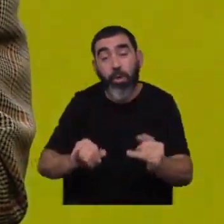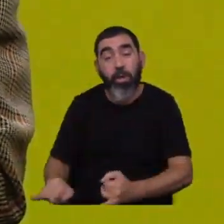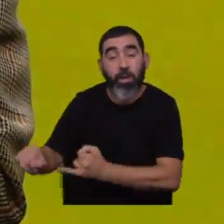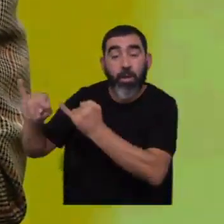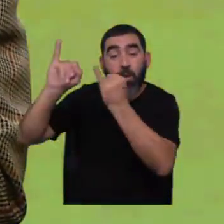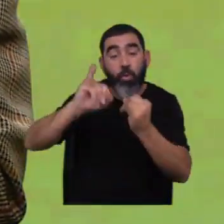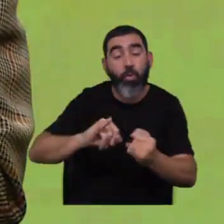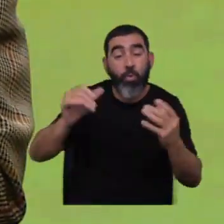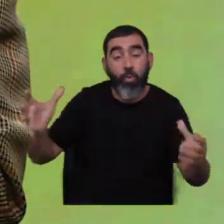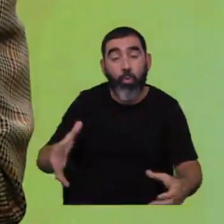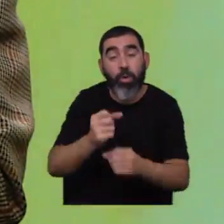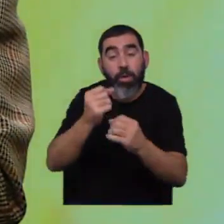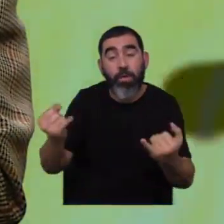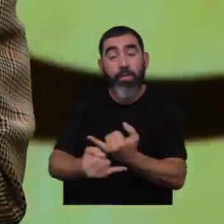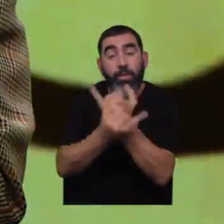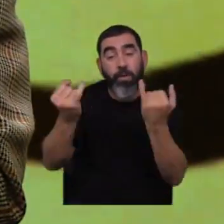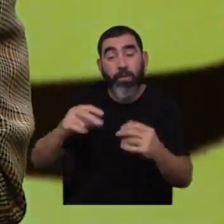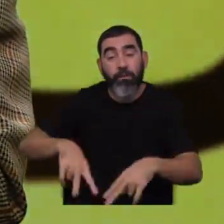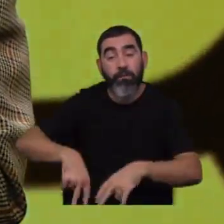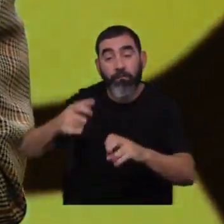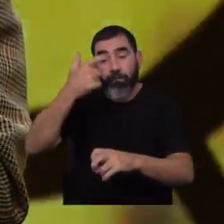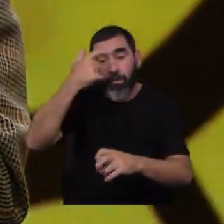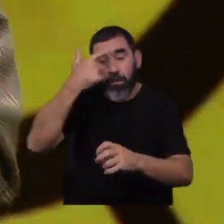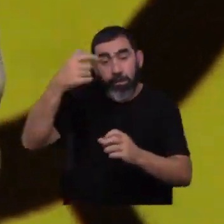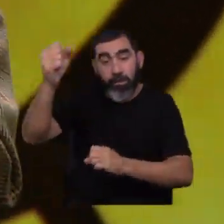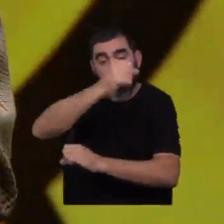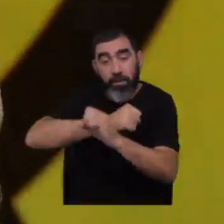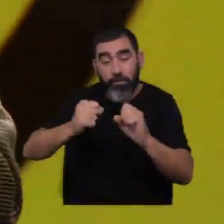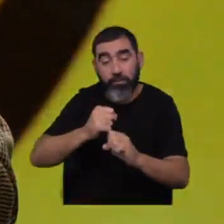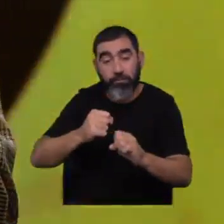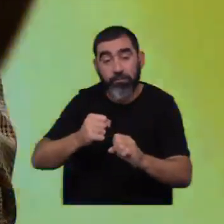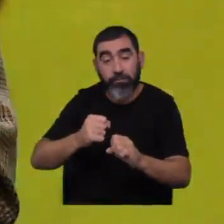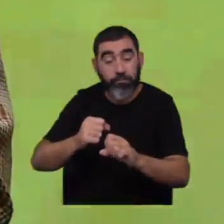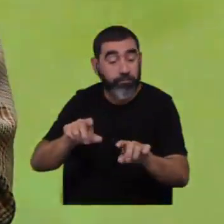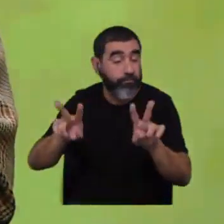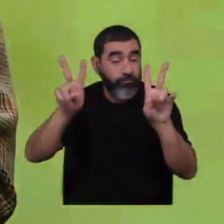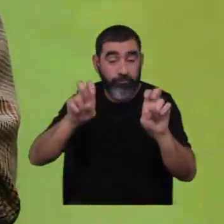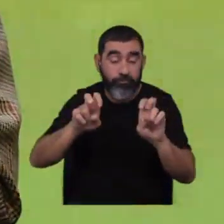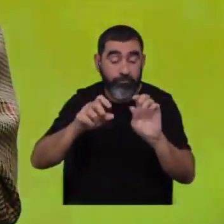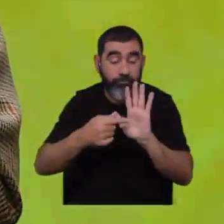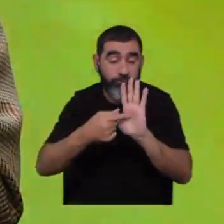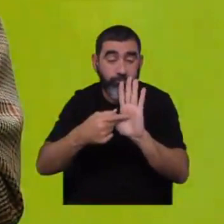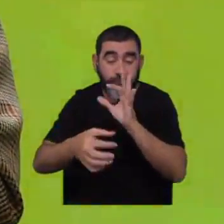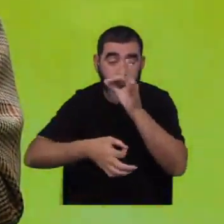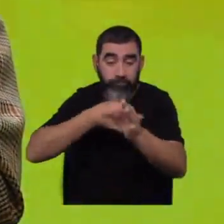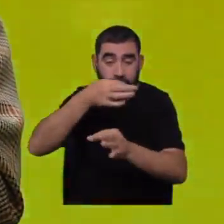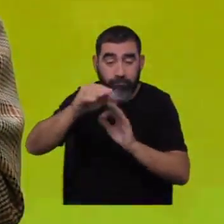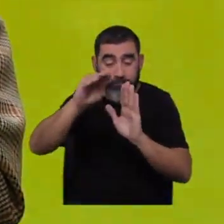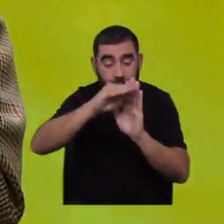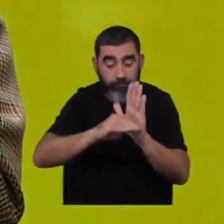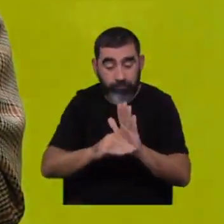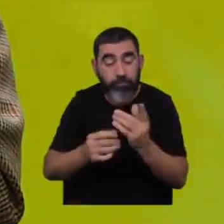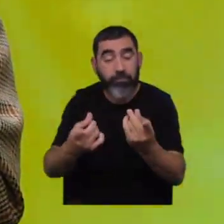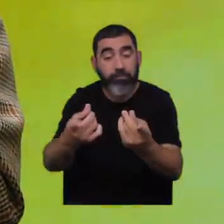de celebración del Día de la Investigación, la Ciencia y la Tecnología, en la cual justamente hacemos referencia a todo este tipo de temas, o sea, la